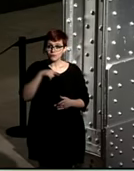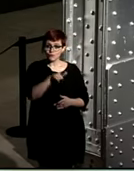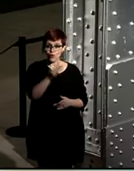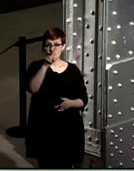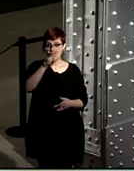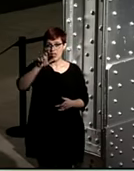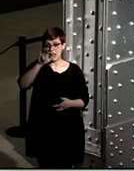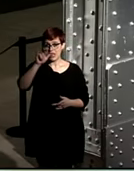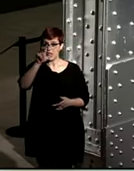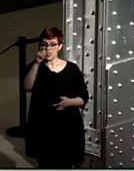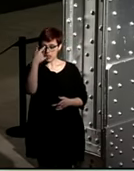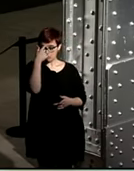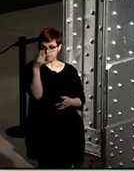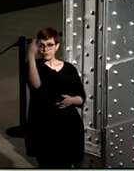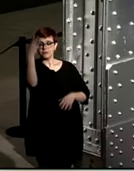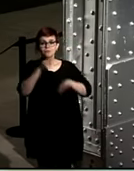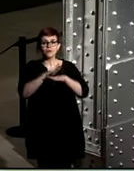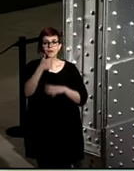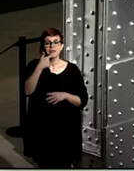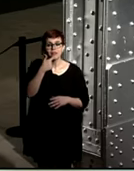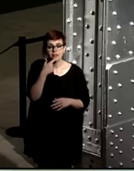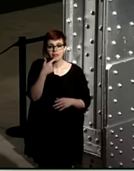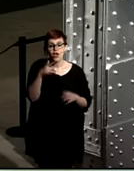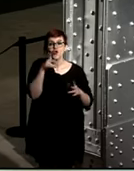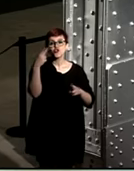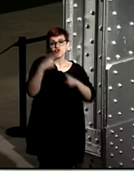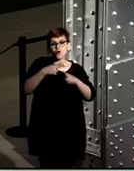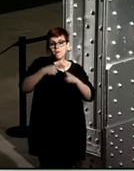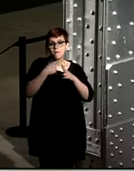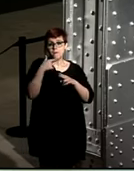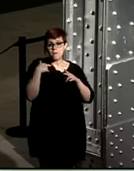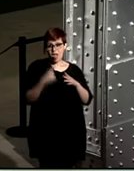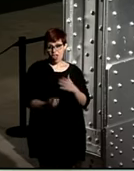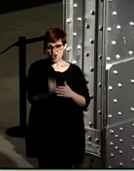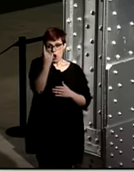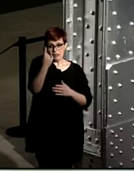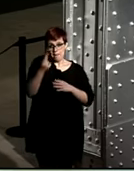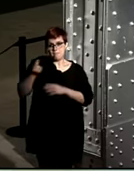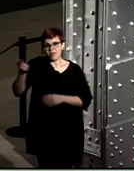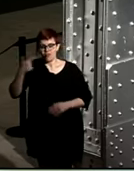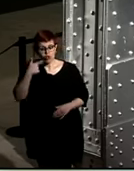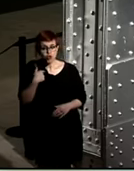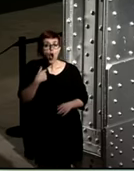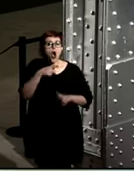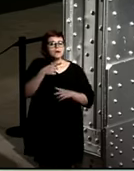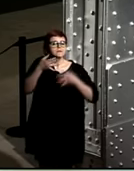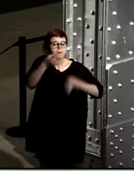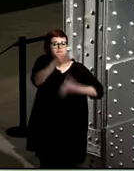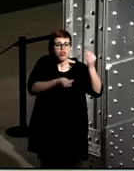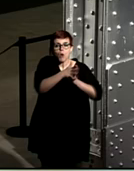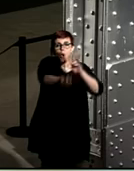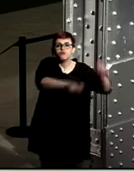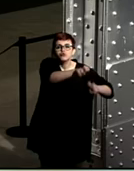tercer largometraje titularlo Perdiendo el Norte, porque yo suelo decir buscando el norte, pero en este caso lo